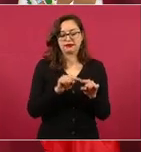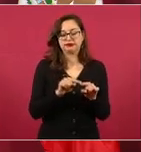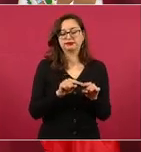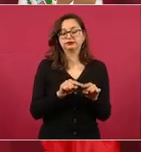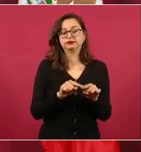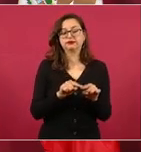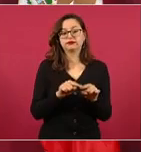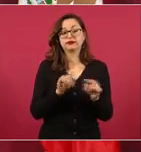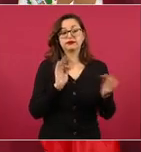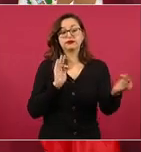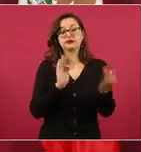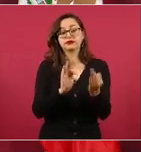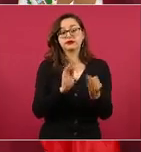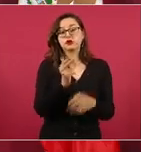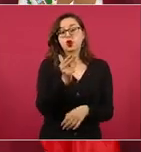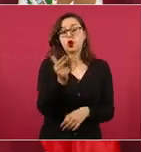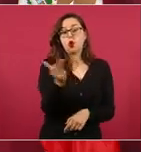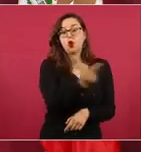que se dice